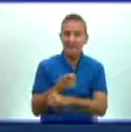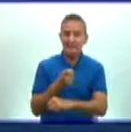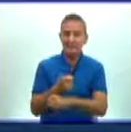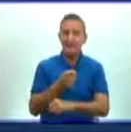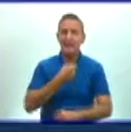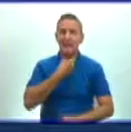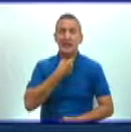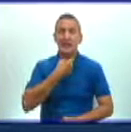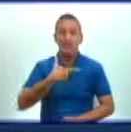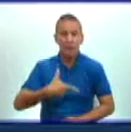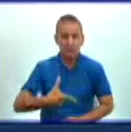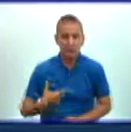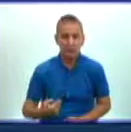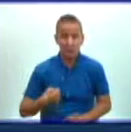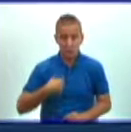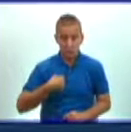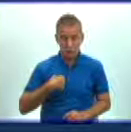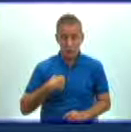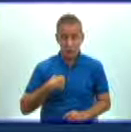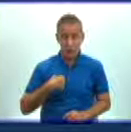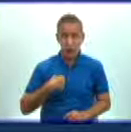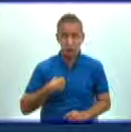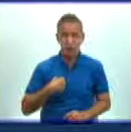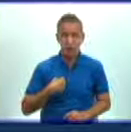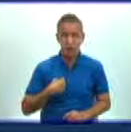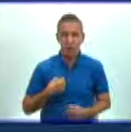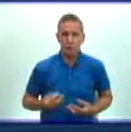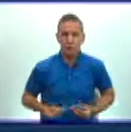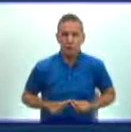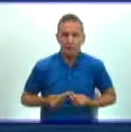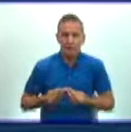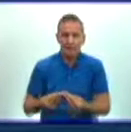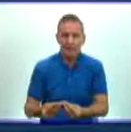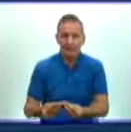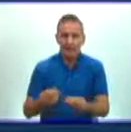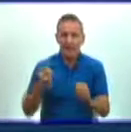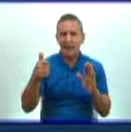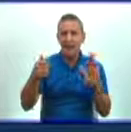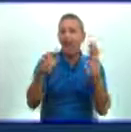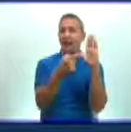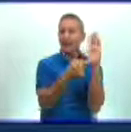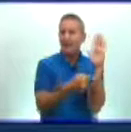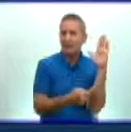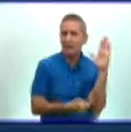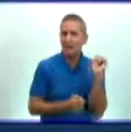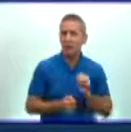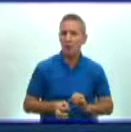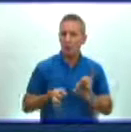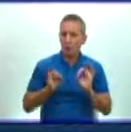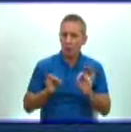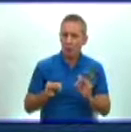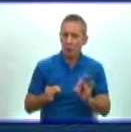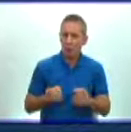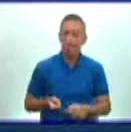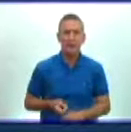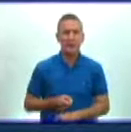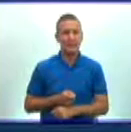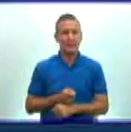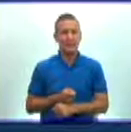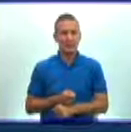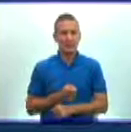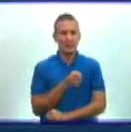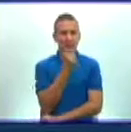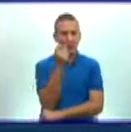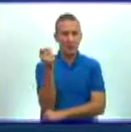yo estoy dando argumento. Además, como verdadero educador, atrae